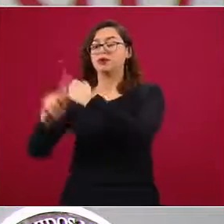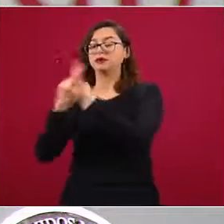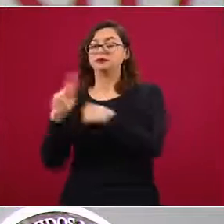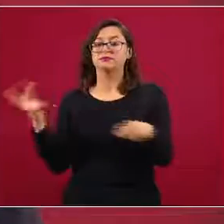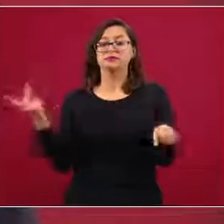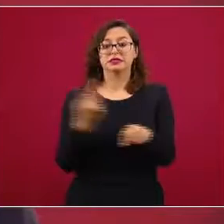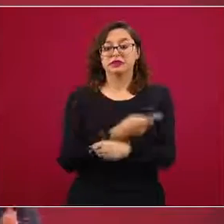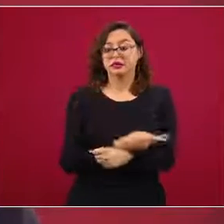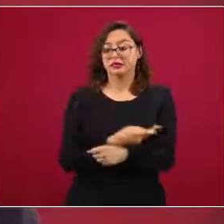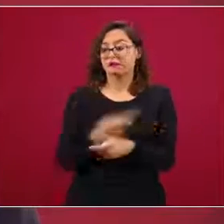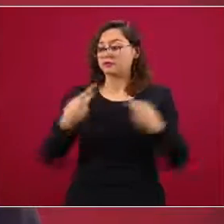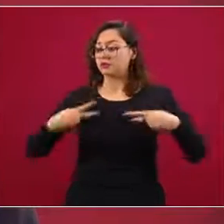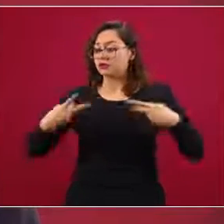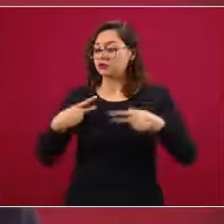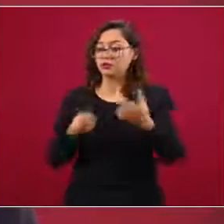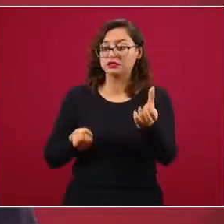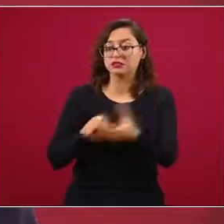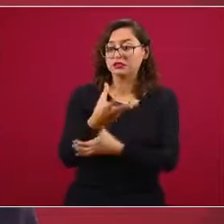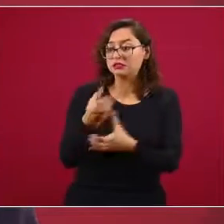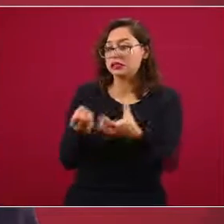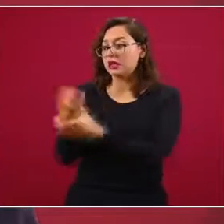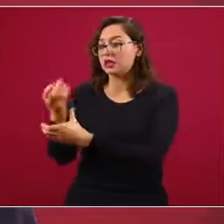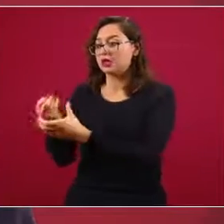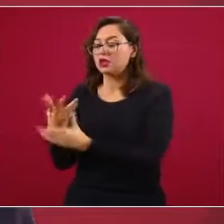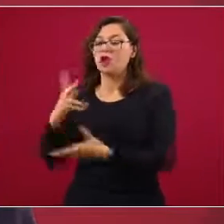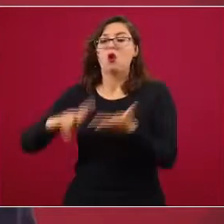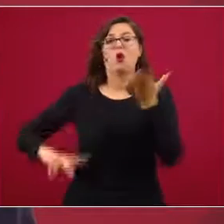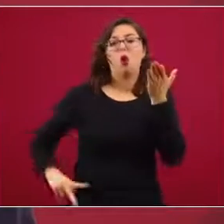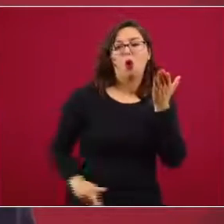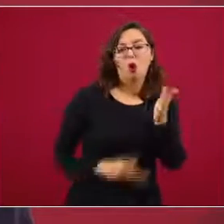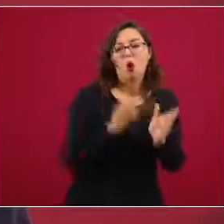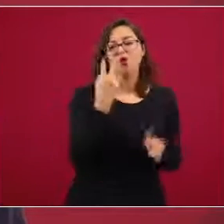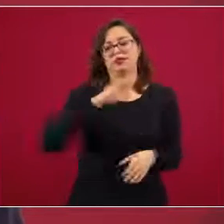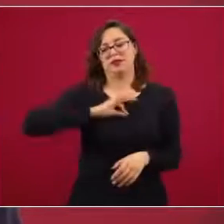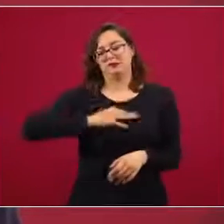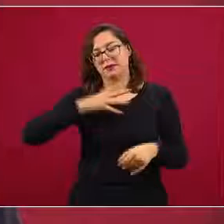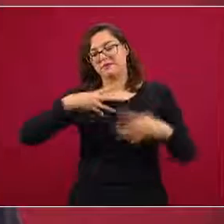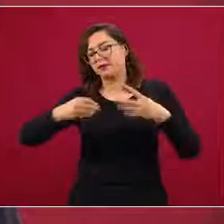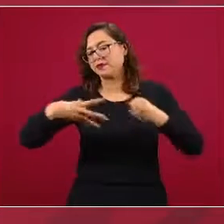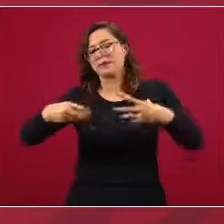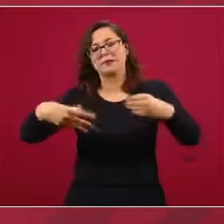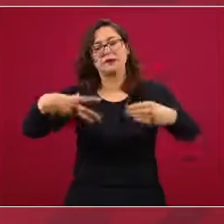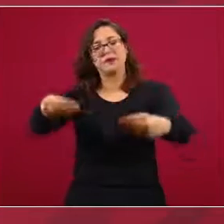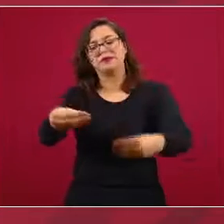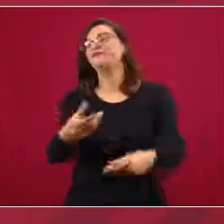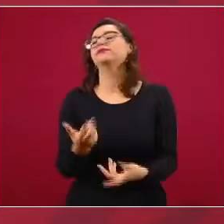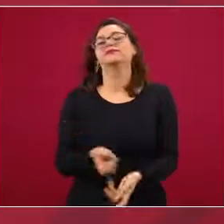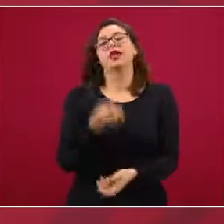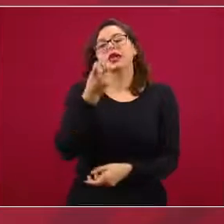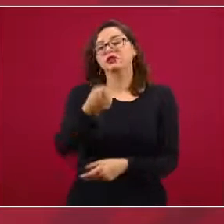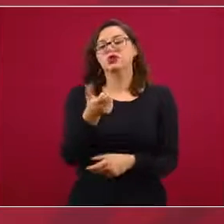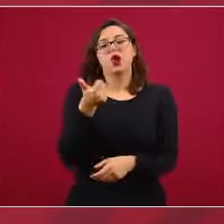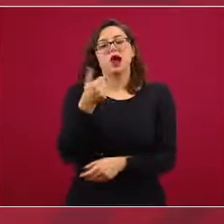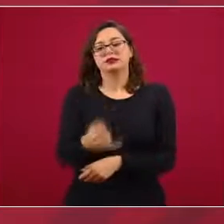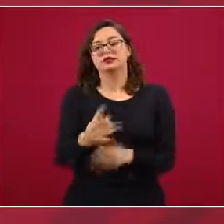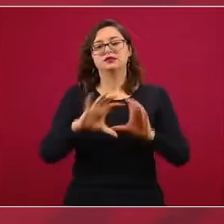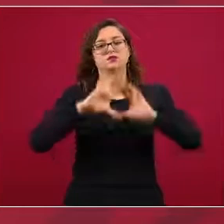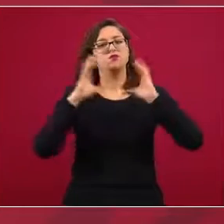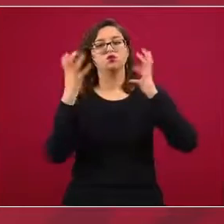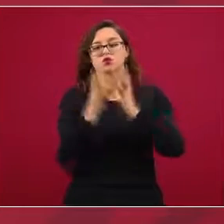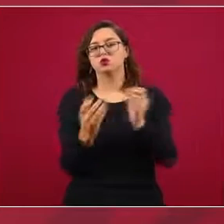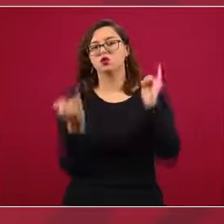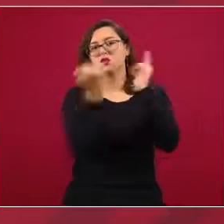nacional, y este es un riesgo que vamos a estar enfrentando todas las naciones del mundo por algunos años,